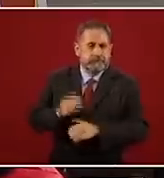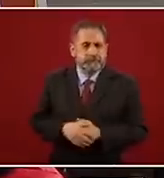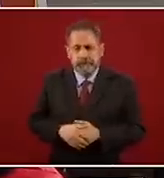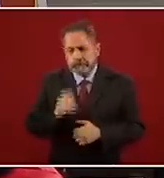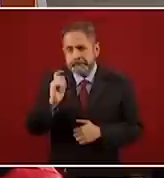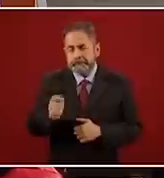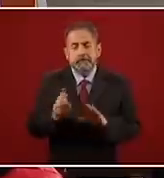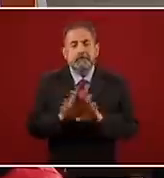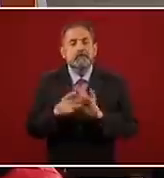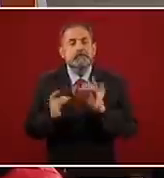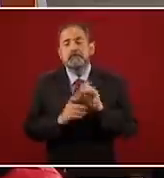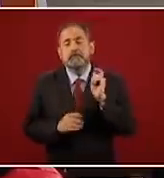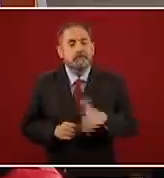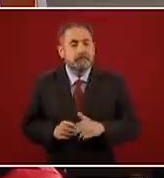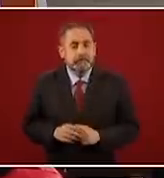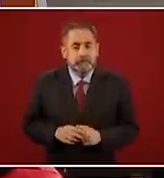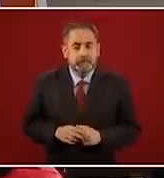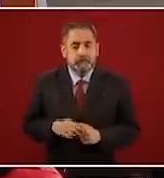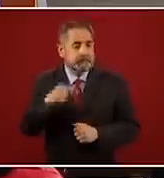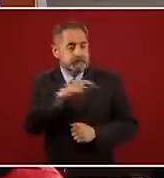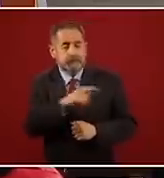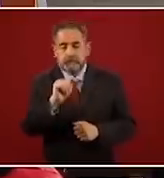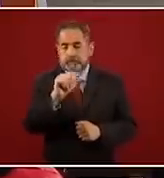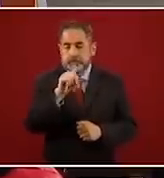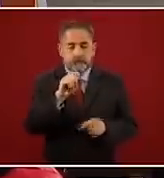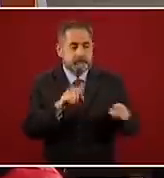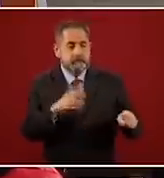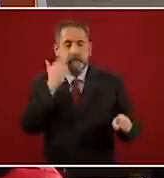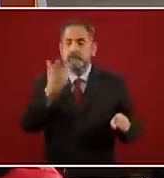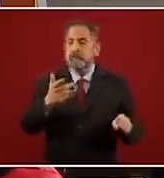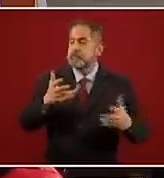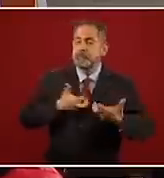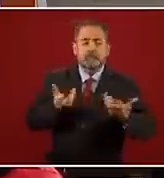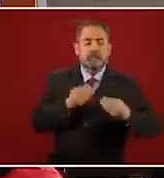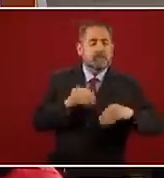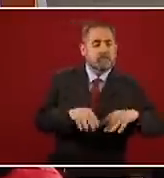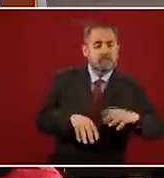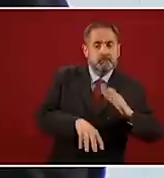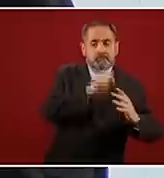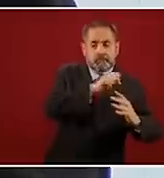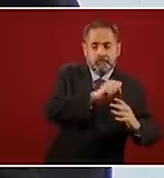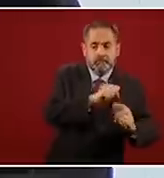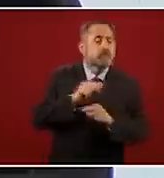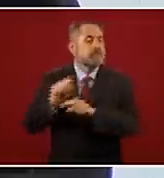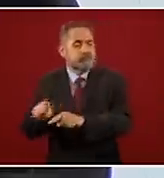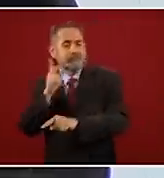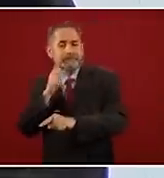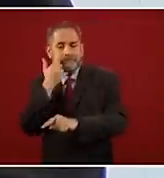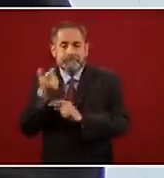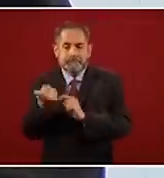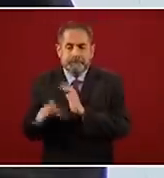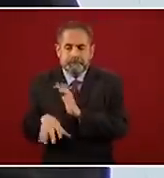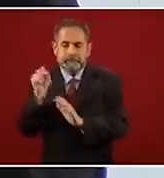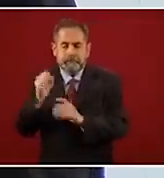trata esto? Se trata de que la empresa Talos quiere ser operador y Pemex también quiere ser operador de